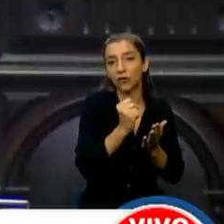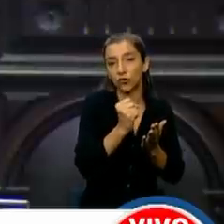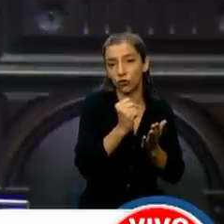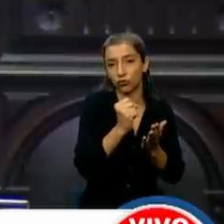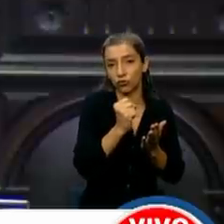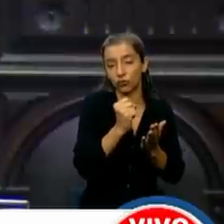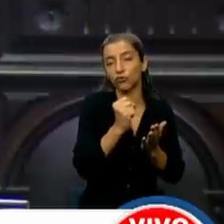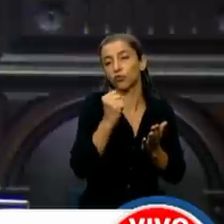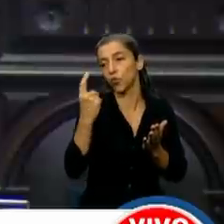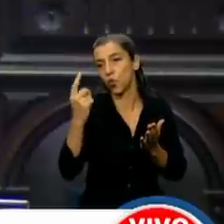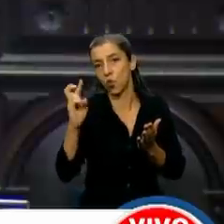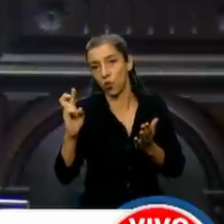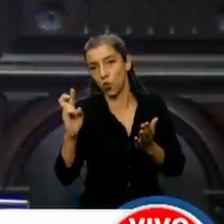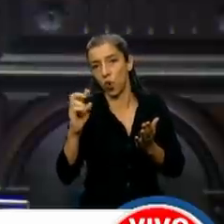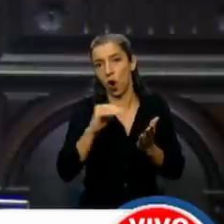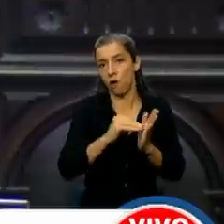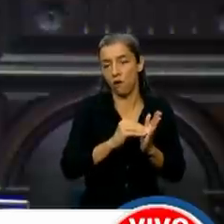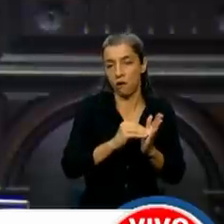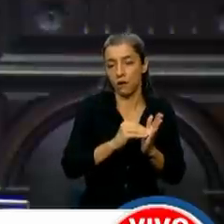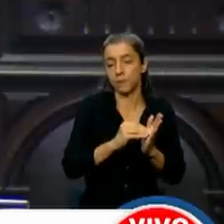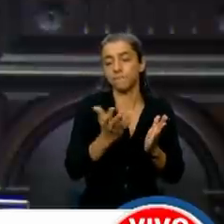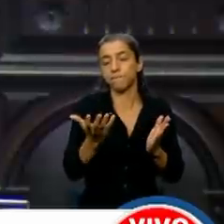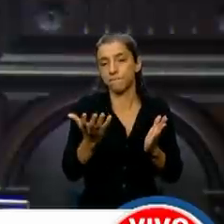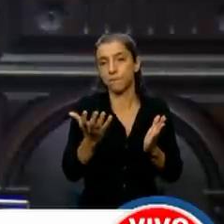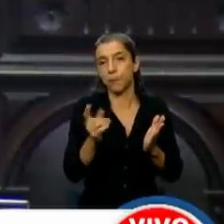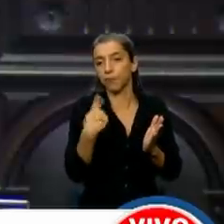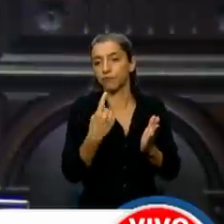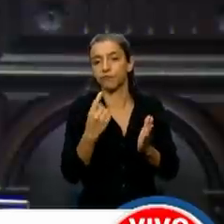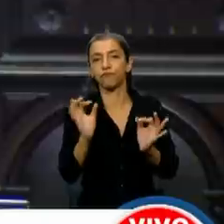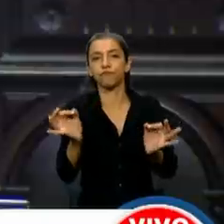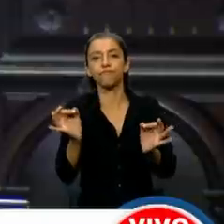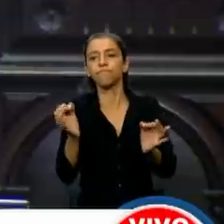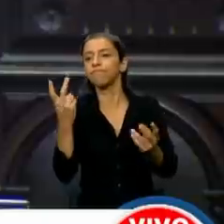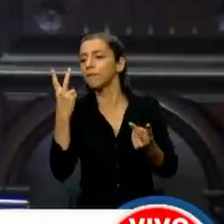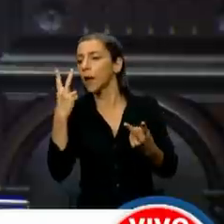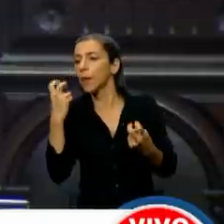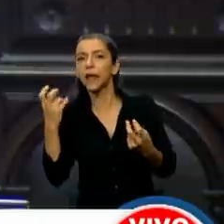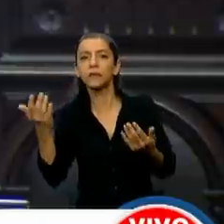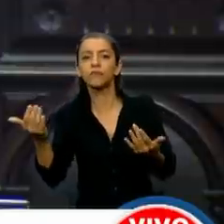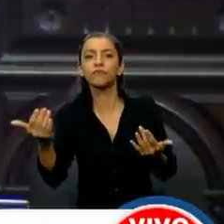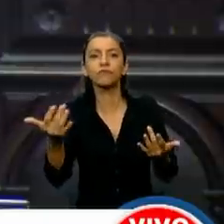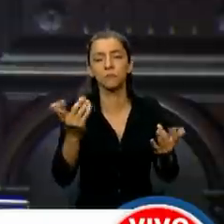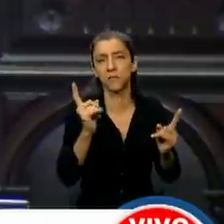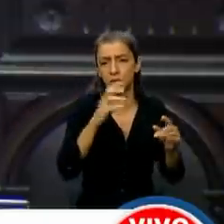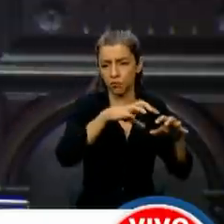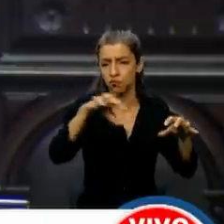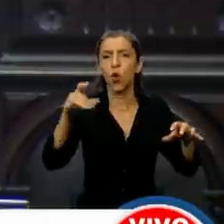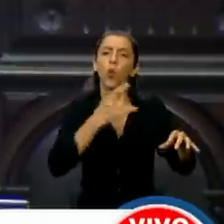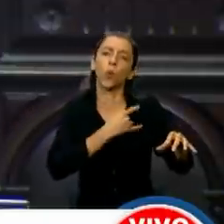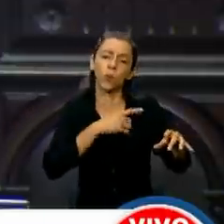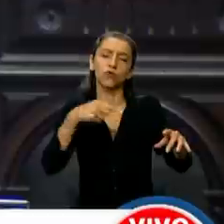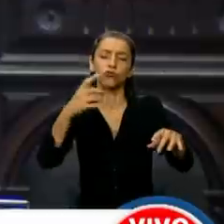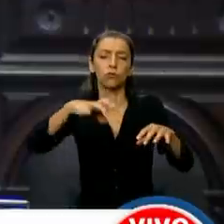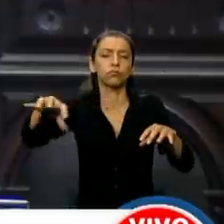dólar los relevos los relevamientos que existen ya de ciertas universidades y de otras entidades que